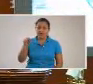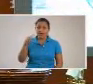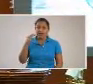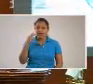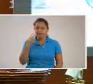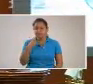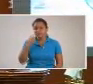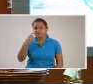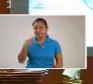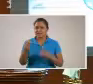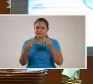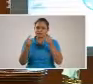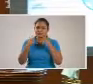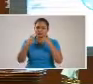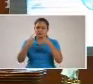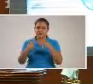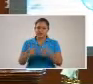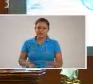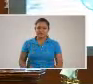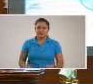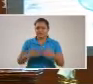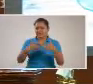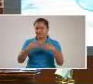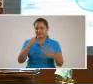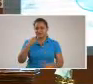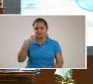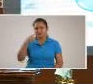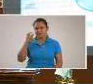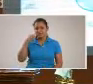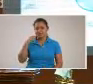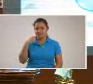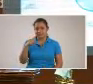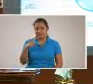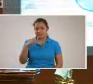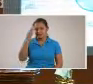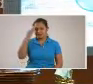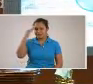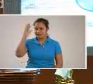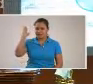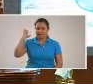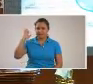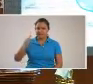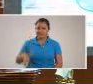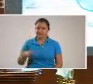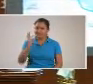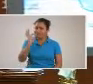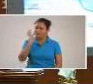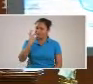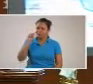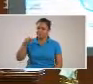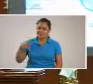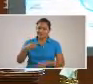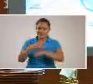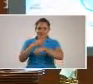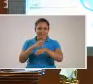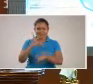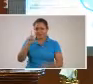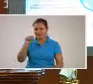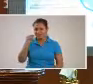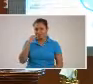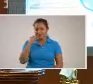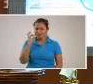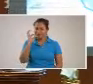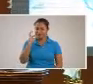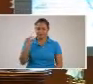montón de noticias y que tal vez usted hasta dirá, este hermano, a saber qué fumó esta tarde. Pero no, hermano, créame que no